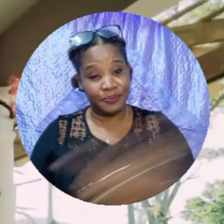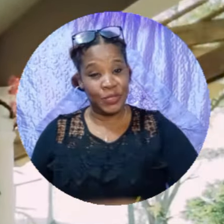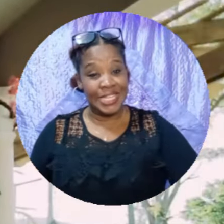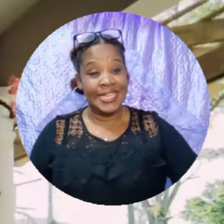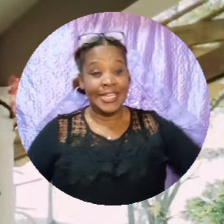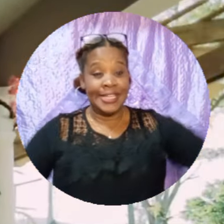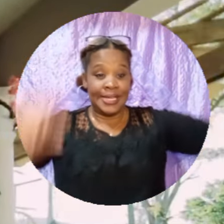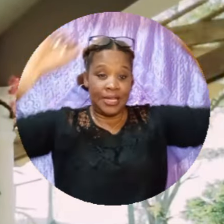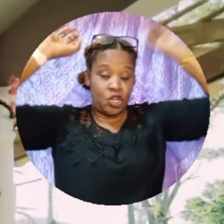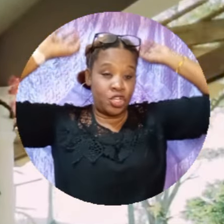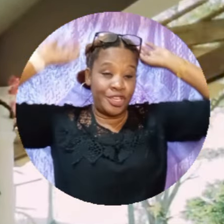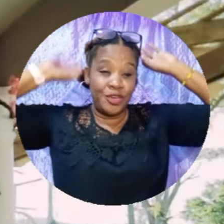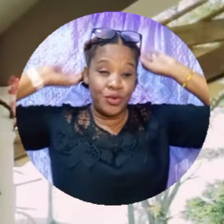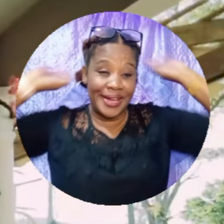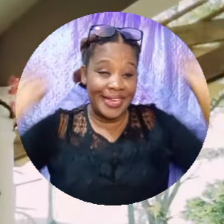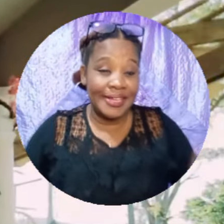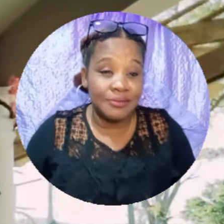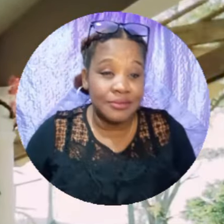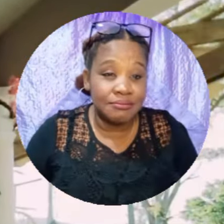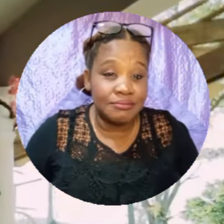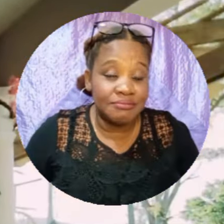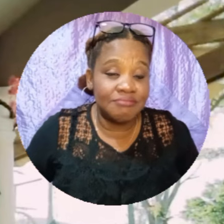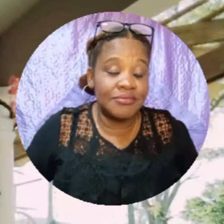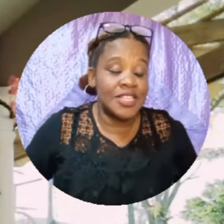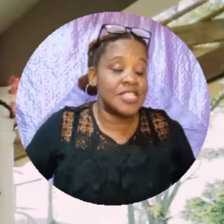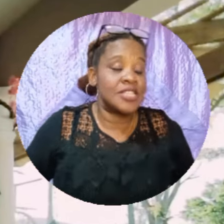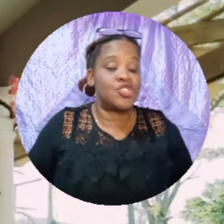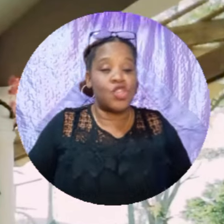Familia, lo digo aquí